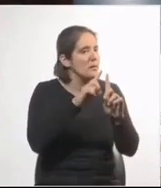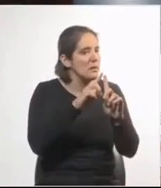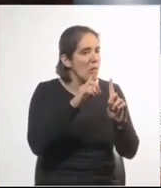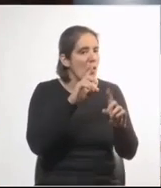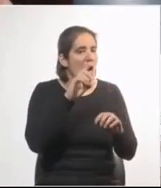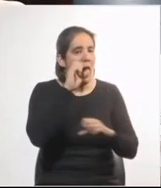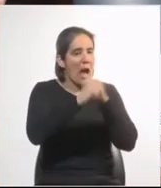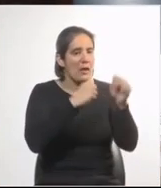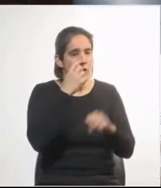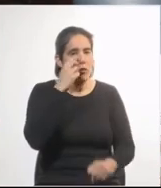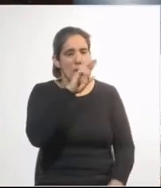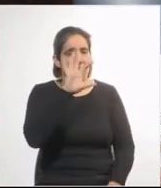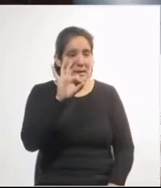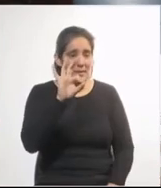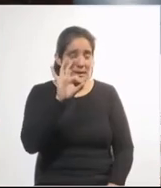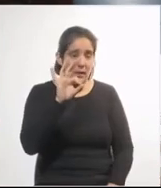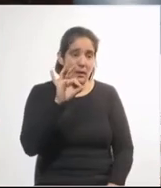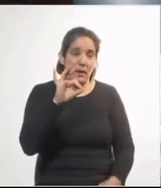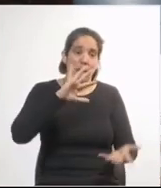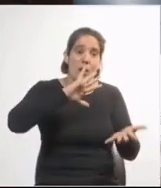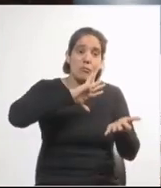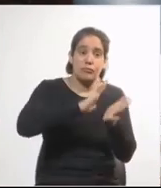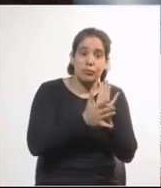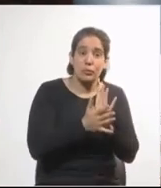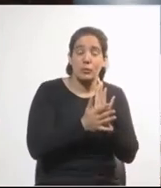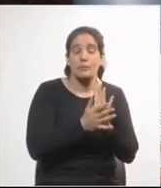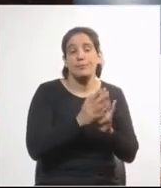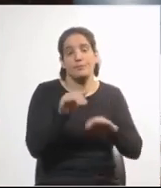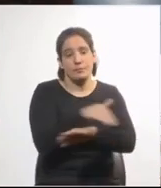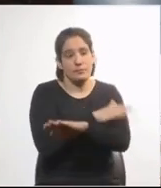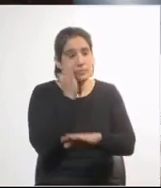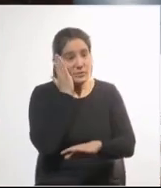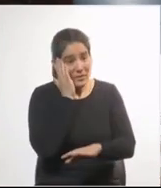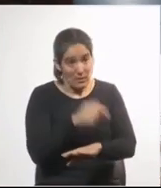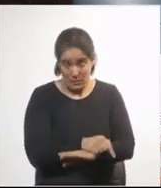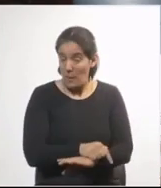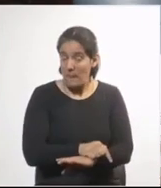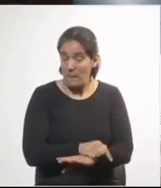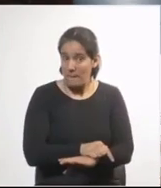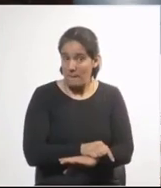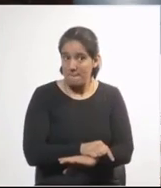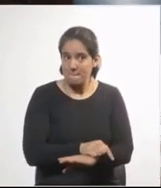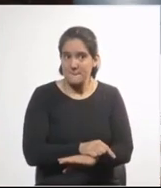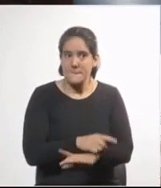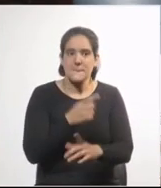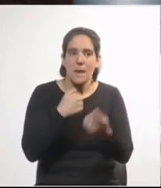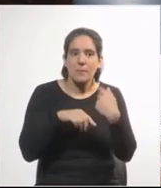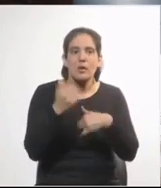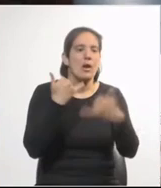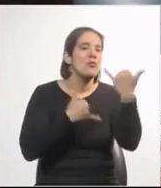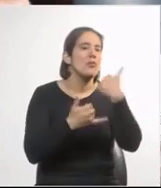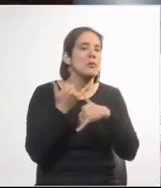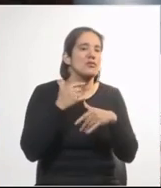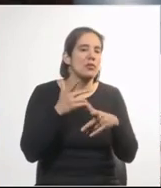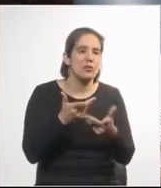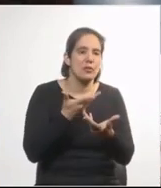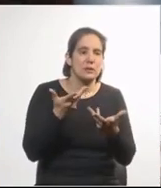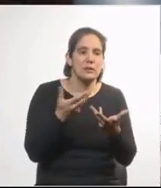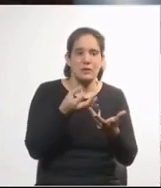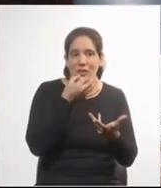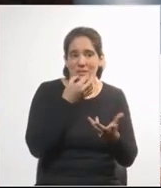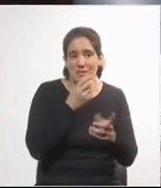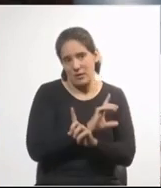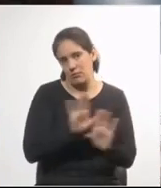calle, el cual se presentaba como un problema de enfoque y de gestión. Los datos recientes nos eximen de